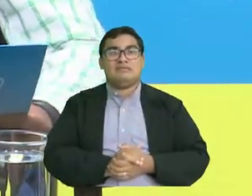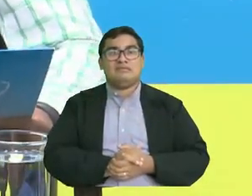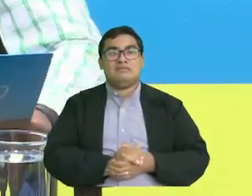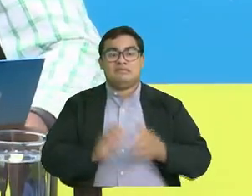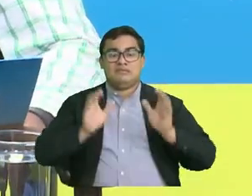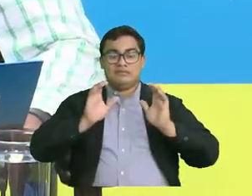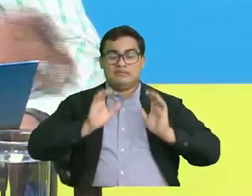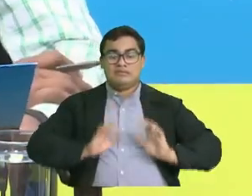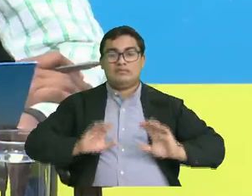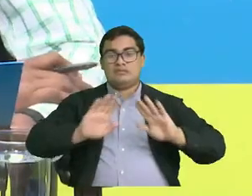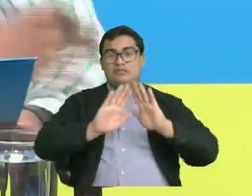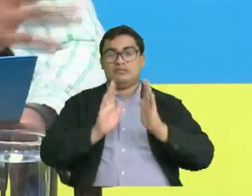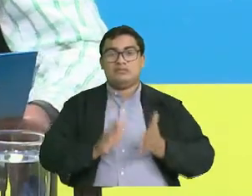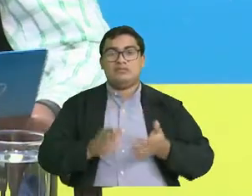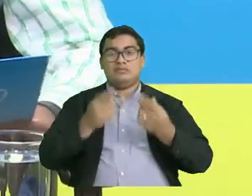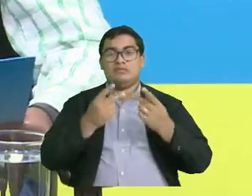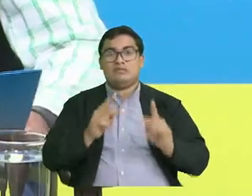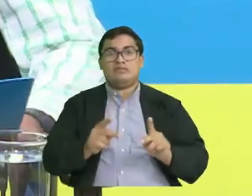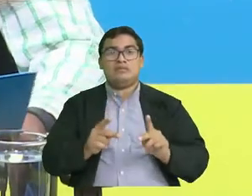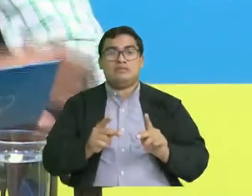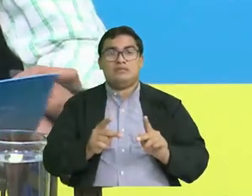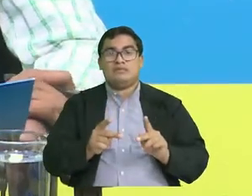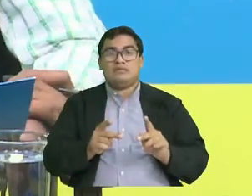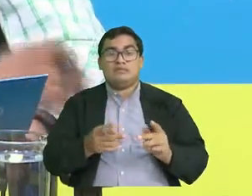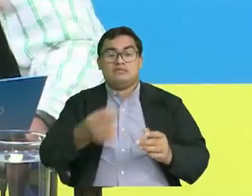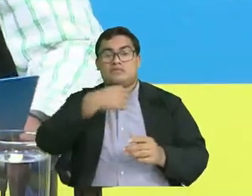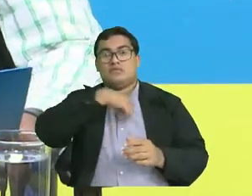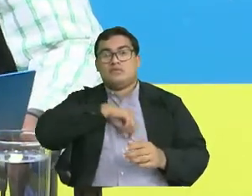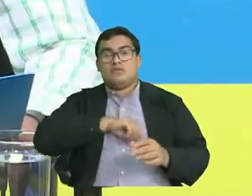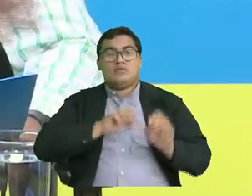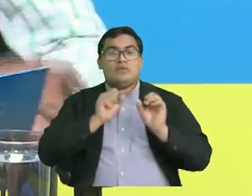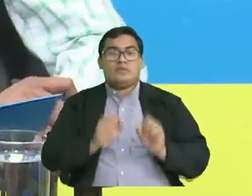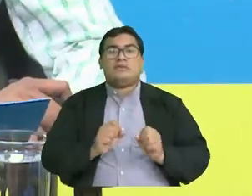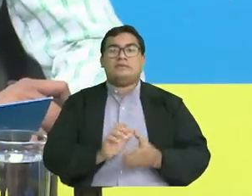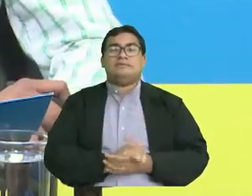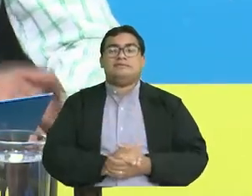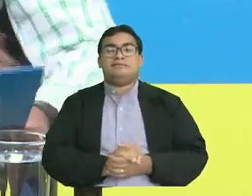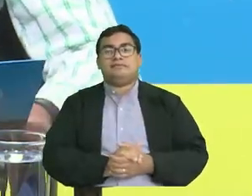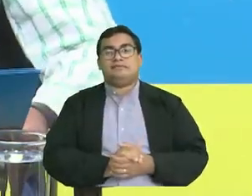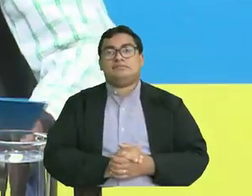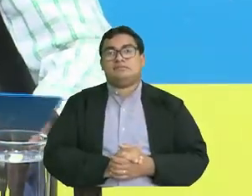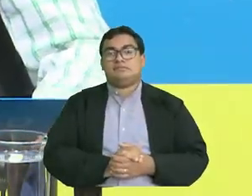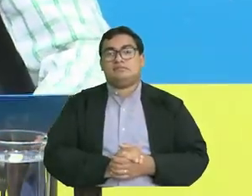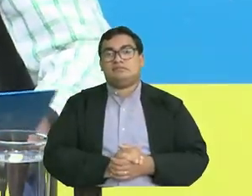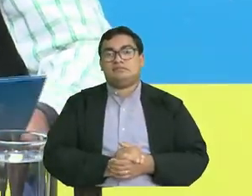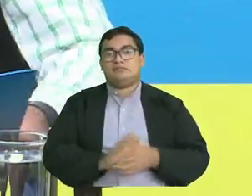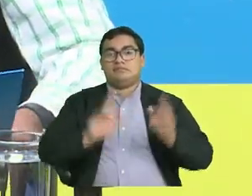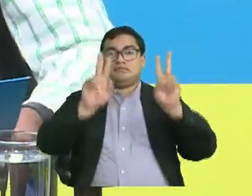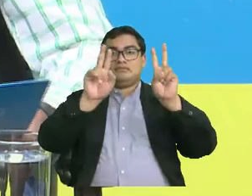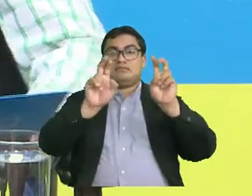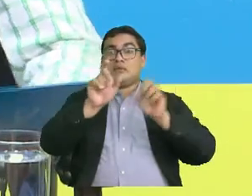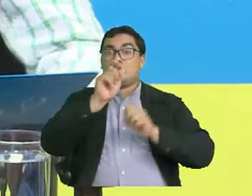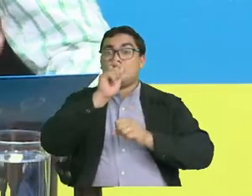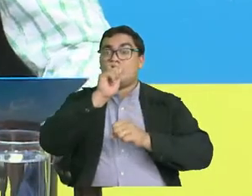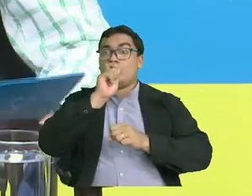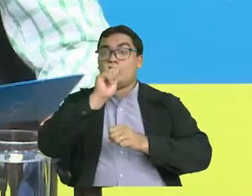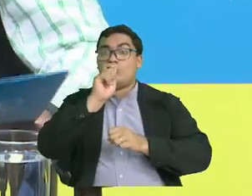cuerpo de mujer, pero tiene genéticamente es un hombre. Bueno, el tema del gusto o